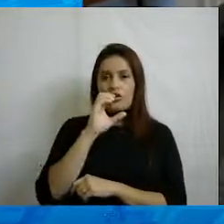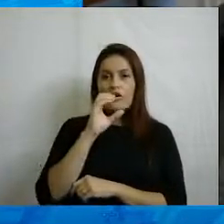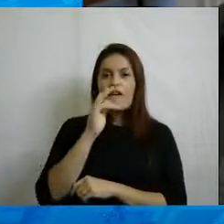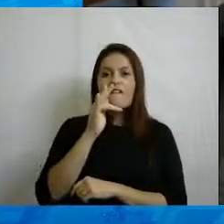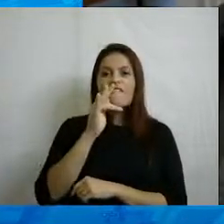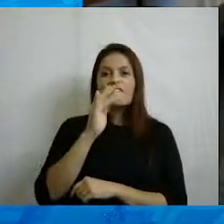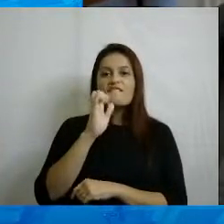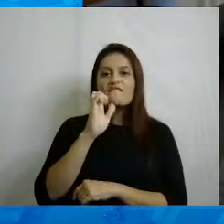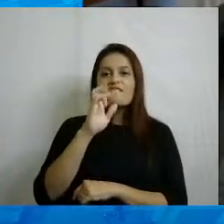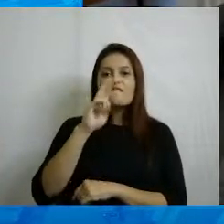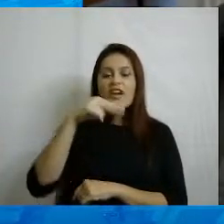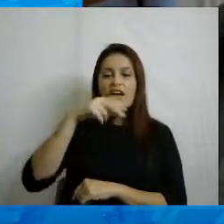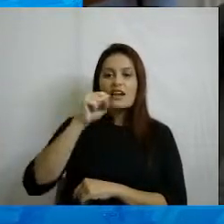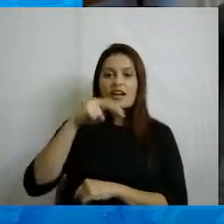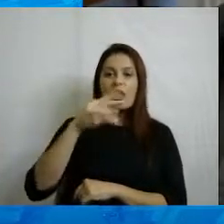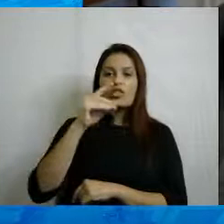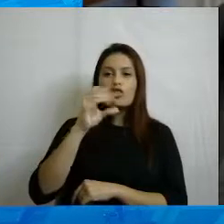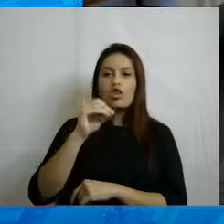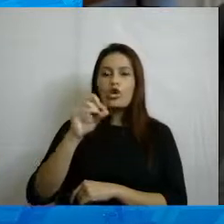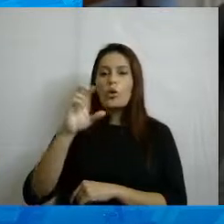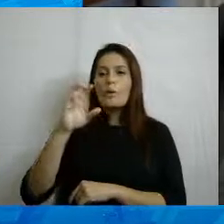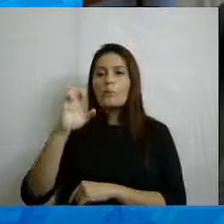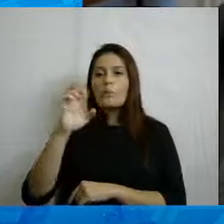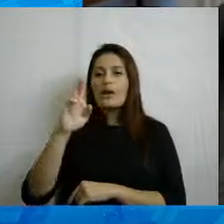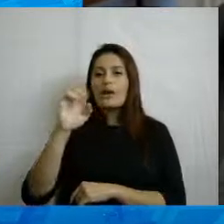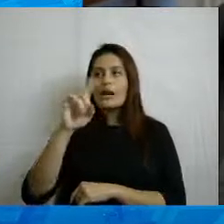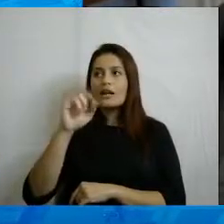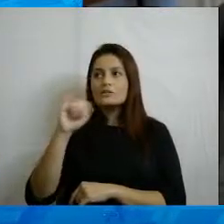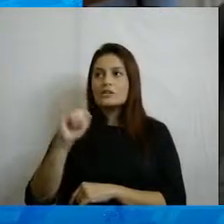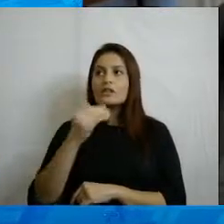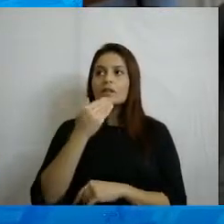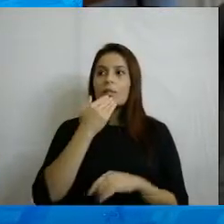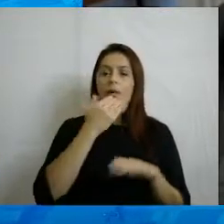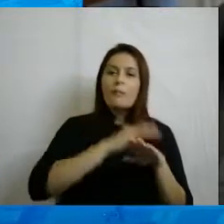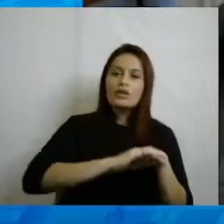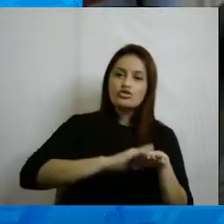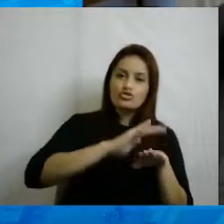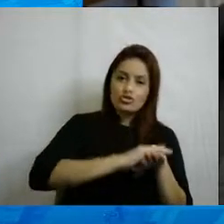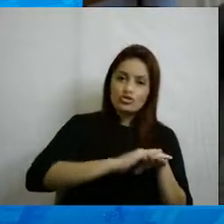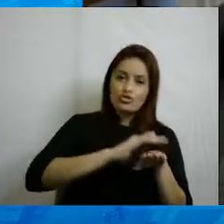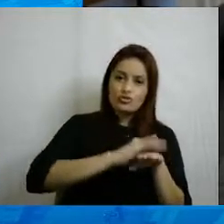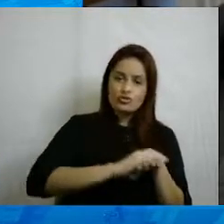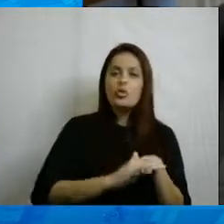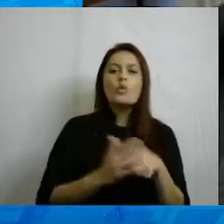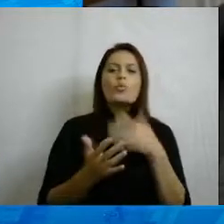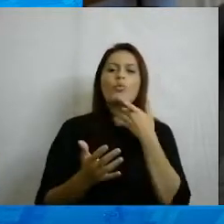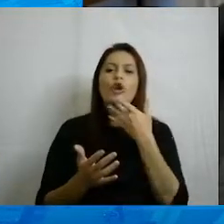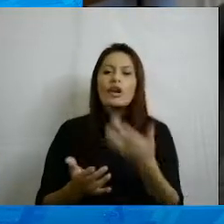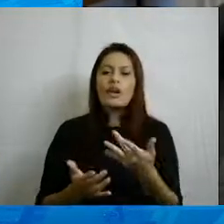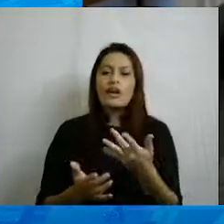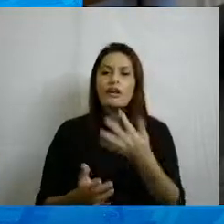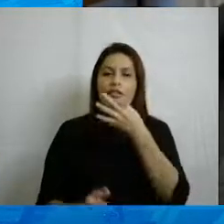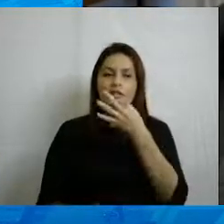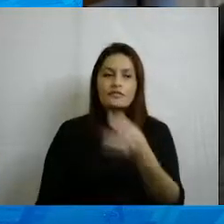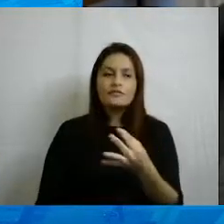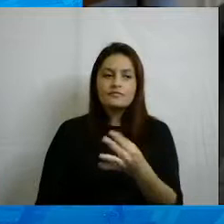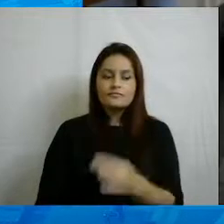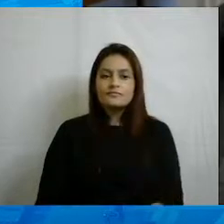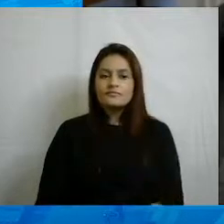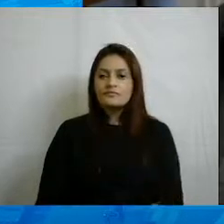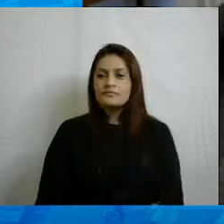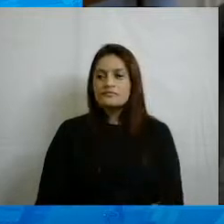Pérez, ya, y también Manso. ¿Por qué hago alusión a esto?